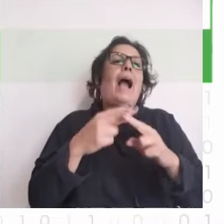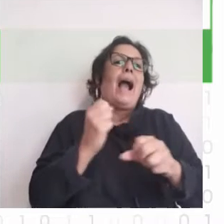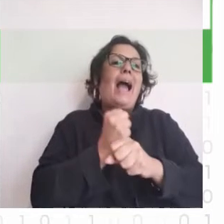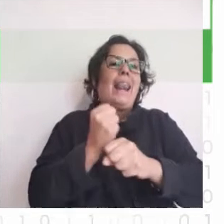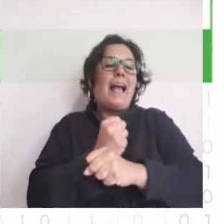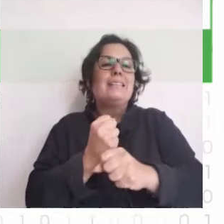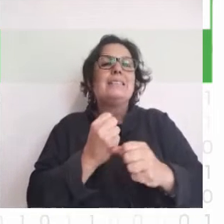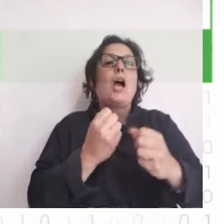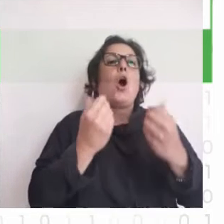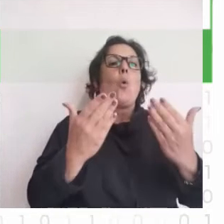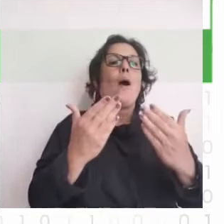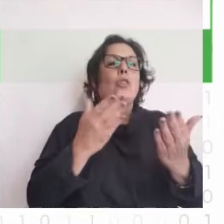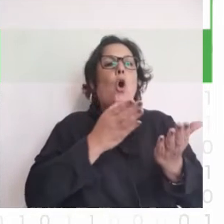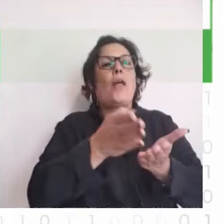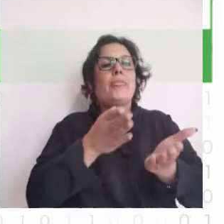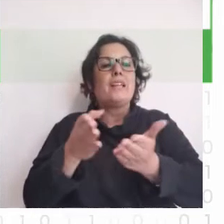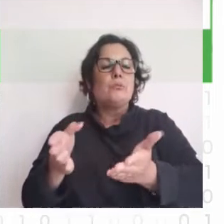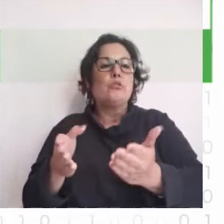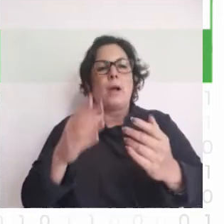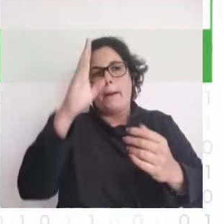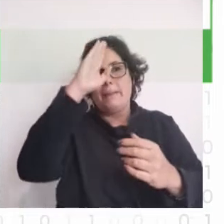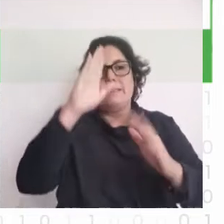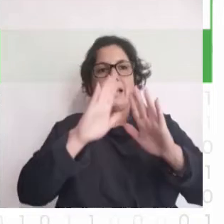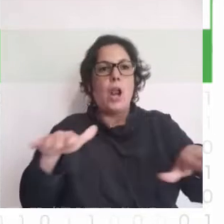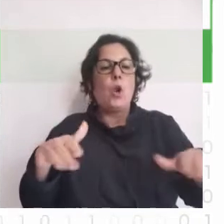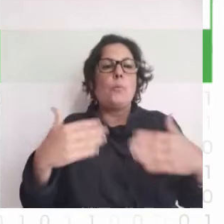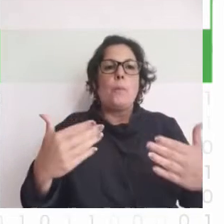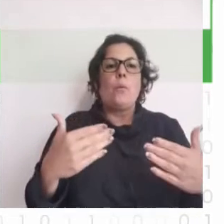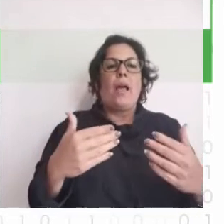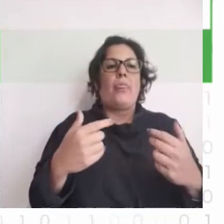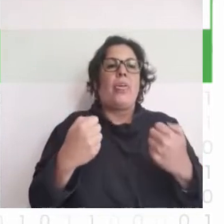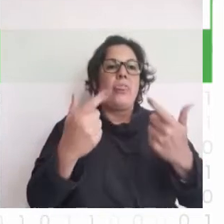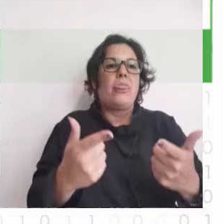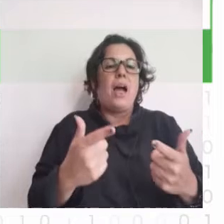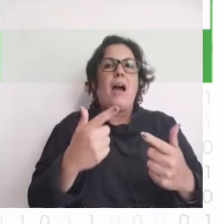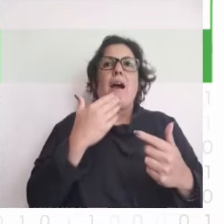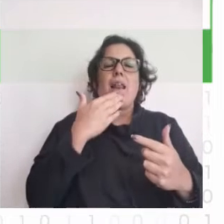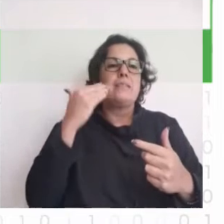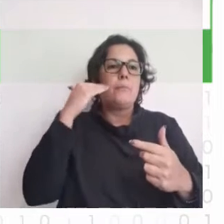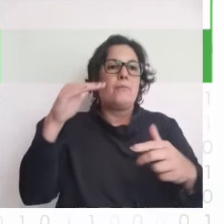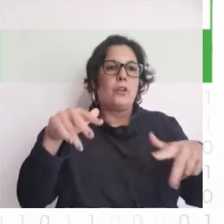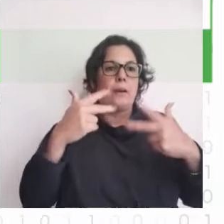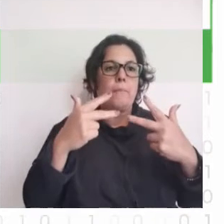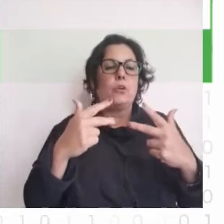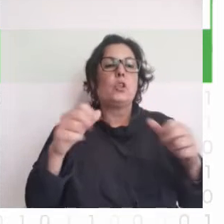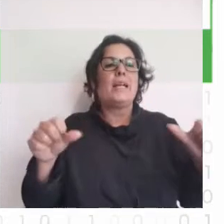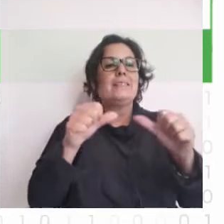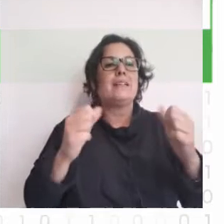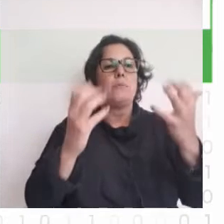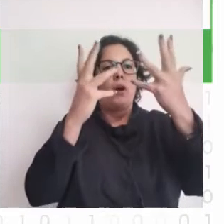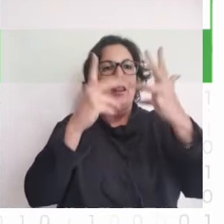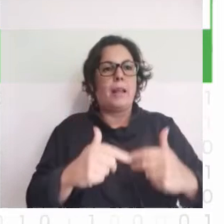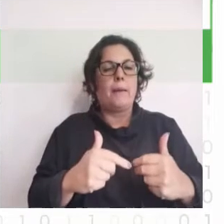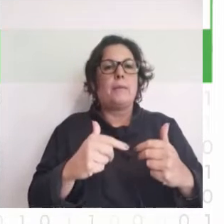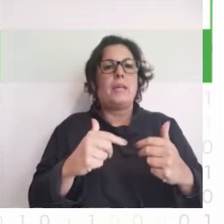es la contribución en los aprendizajes de los alumnos y se puede atribuir al efecto del profesor remoto. Hicimos un ordenamiento